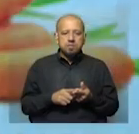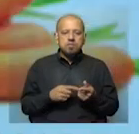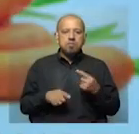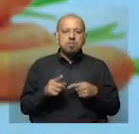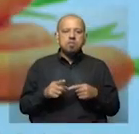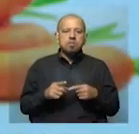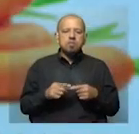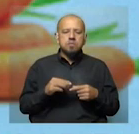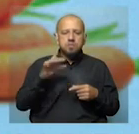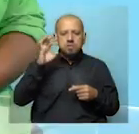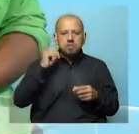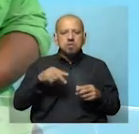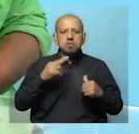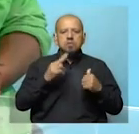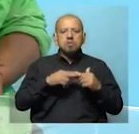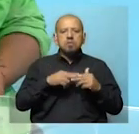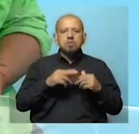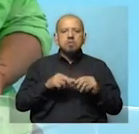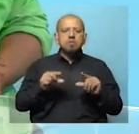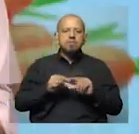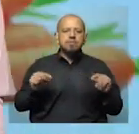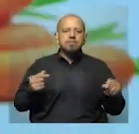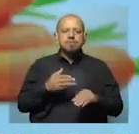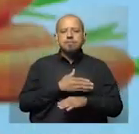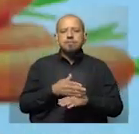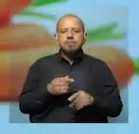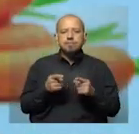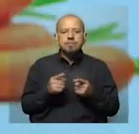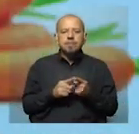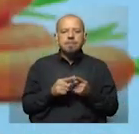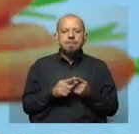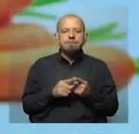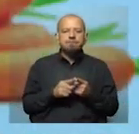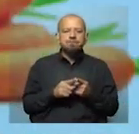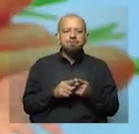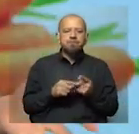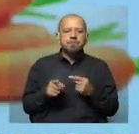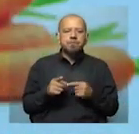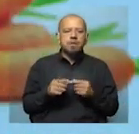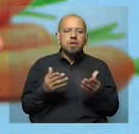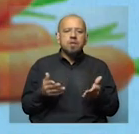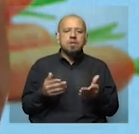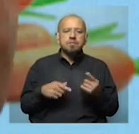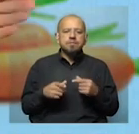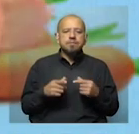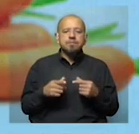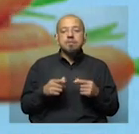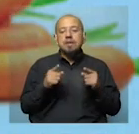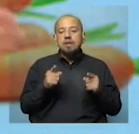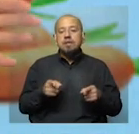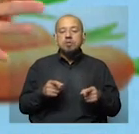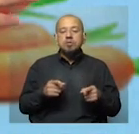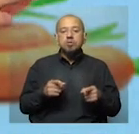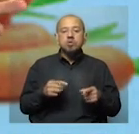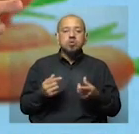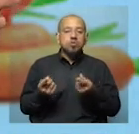Observatoriogranjero@uam.com.uy, si no me equivoco, es el que busca encuentra. Lo mando para recibirlo en la casa. Y esos son los